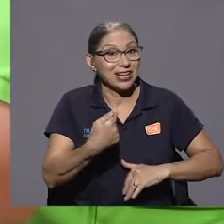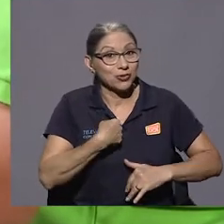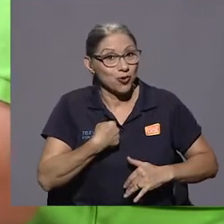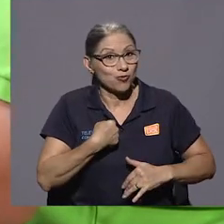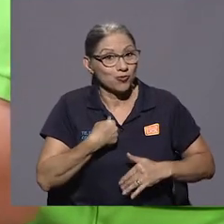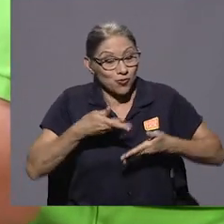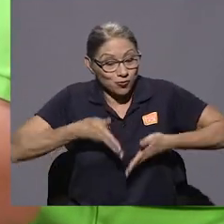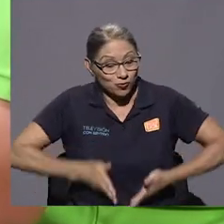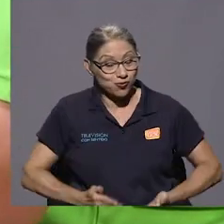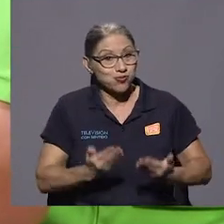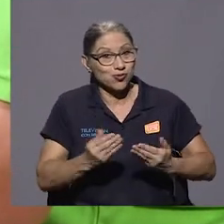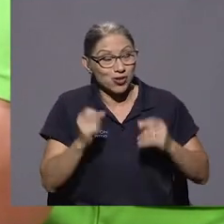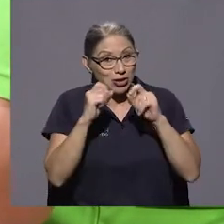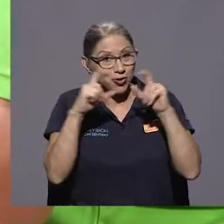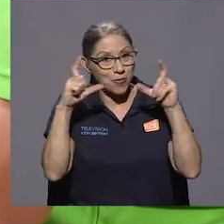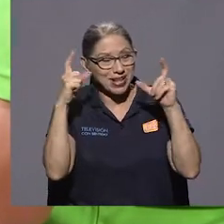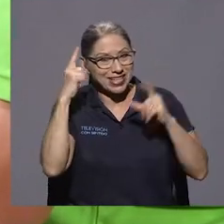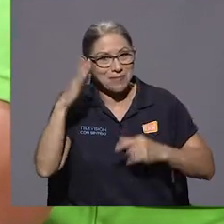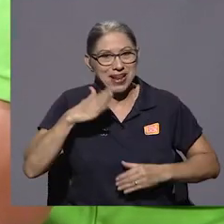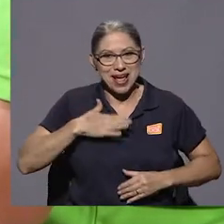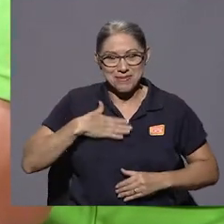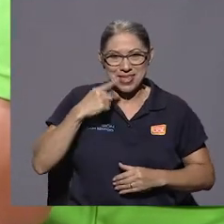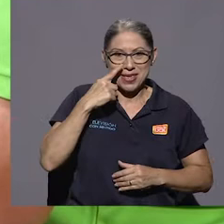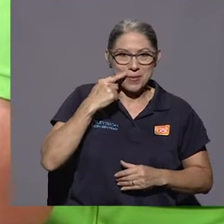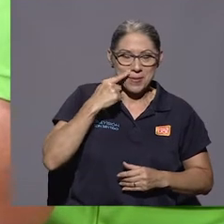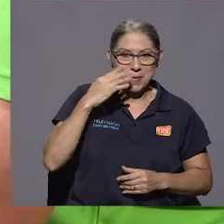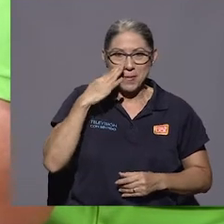una sorpresa para mi mamá y para mi papá.